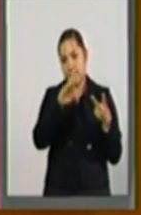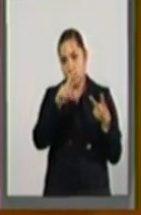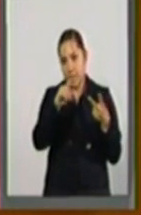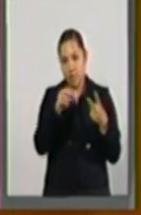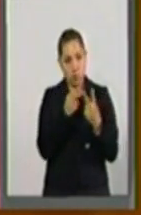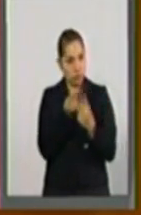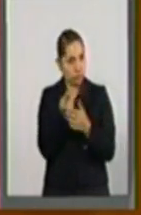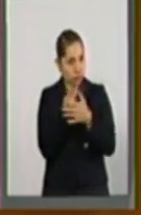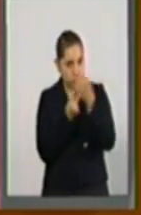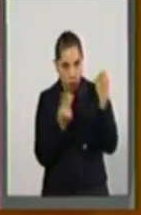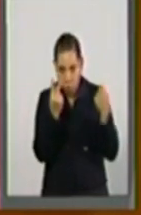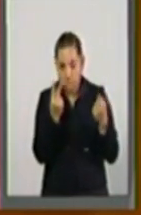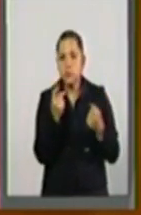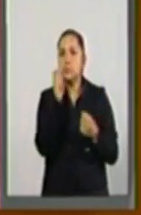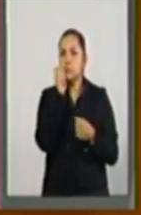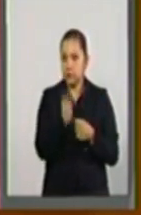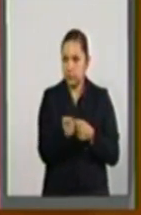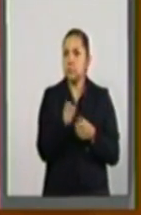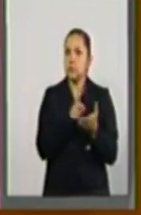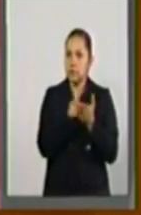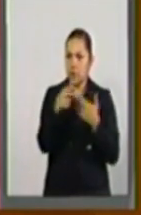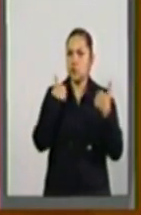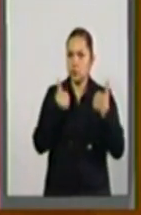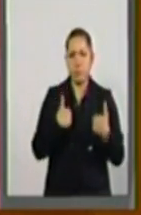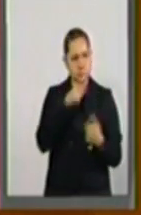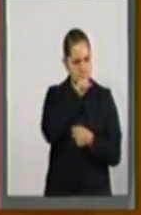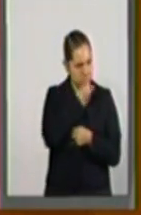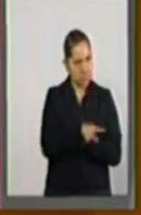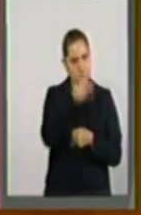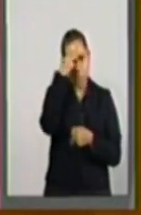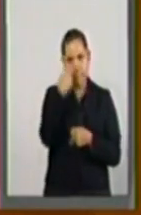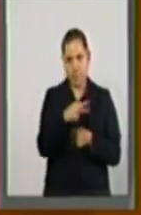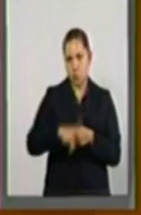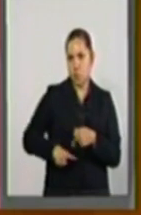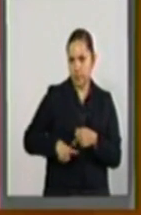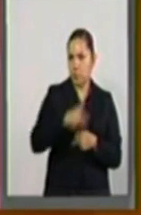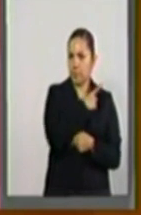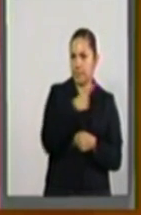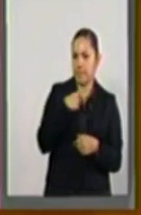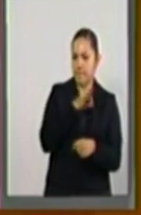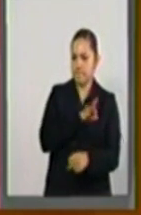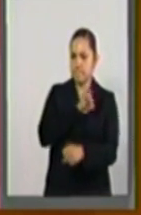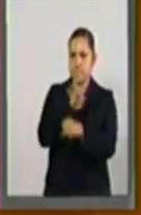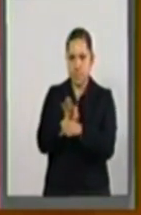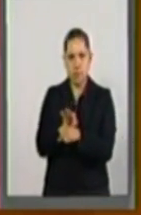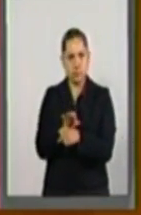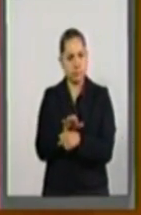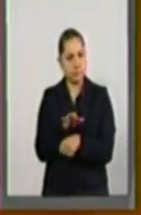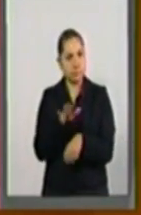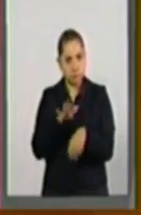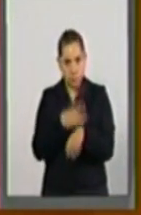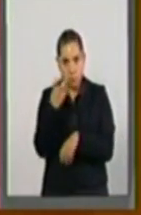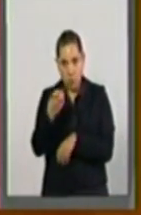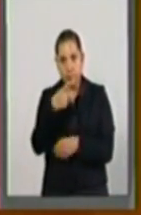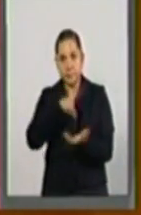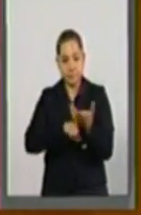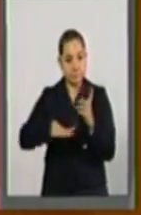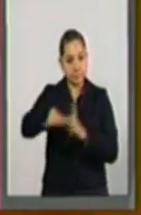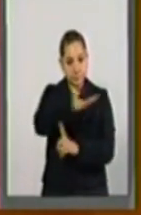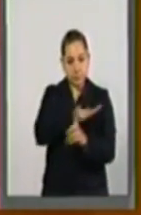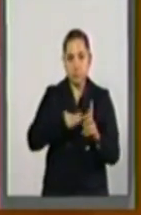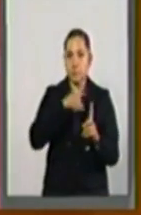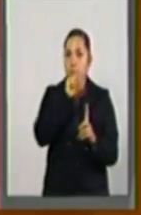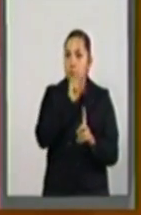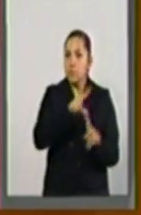humanos reconocidos por el Estado mexicano, por sí y en el contexto de la Comunidad de Naciones, así como el planteamiento